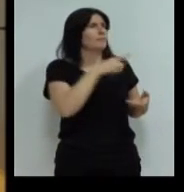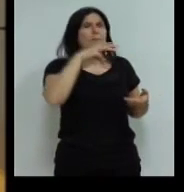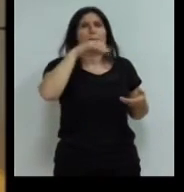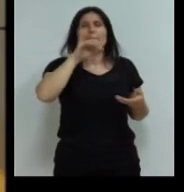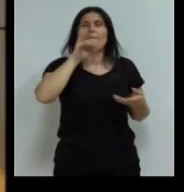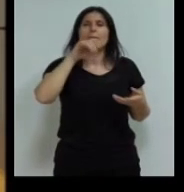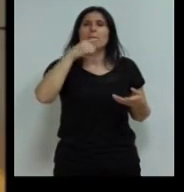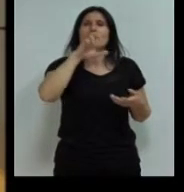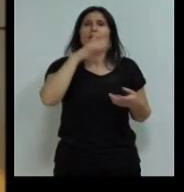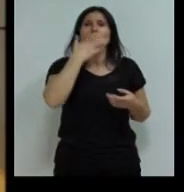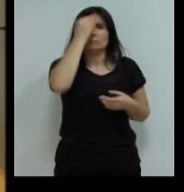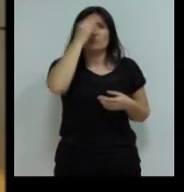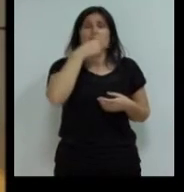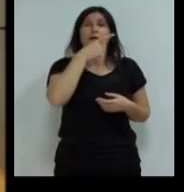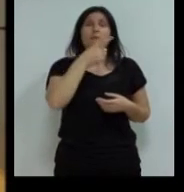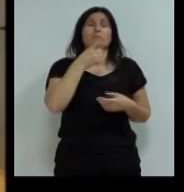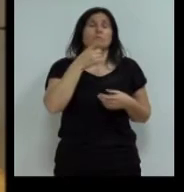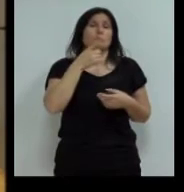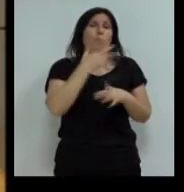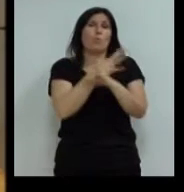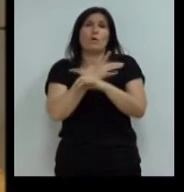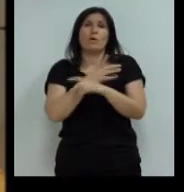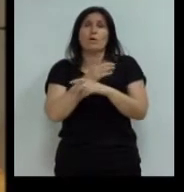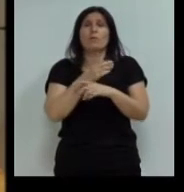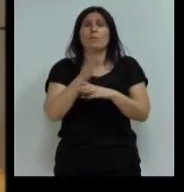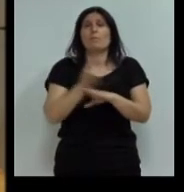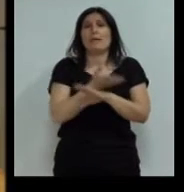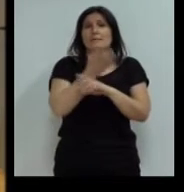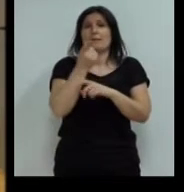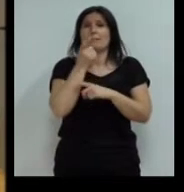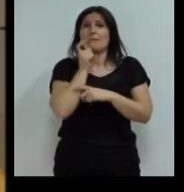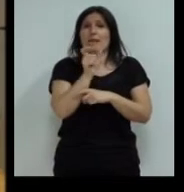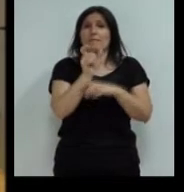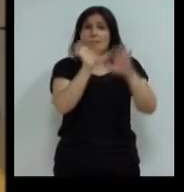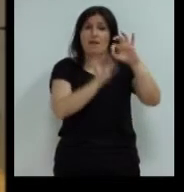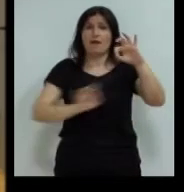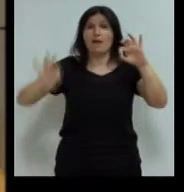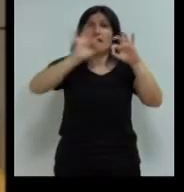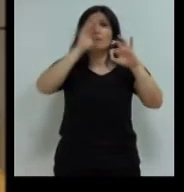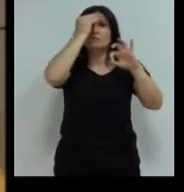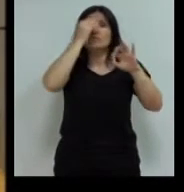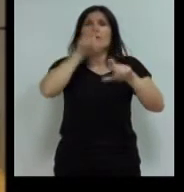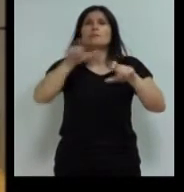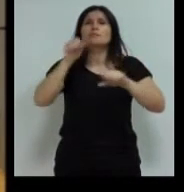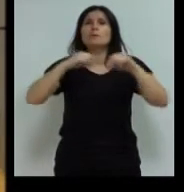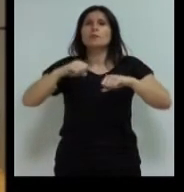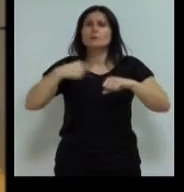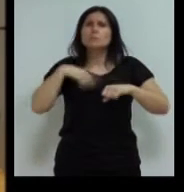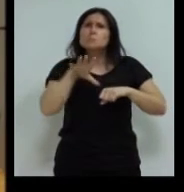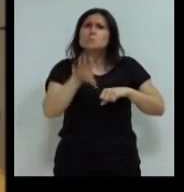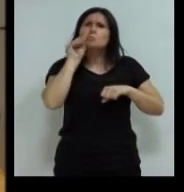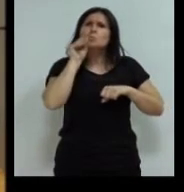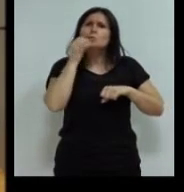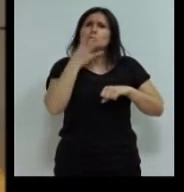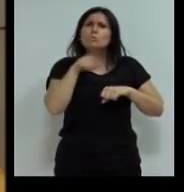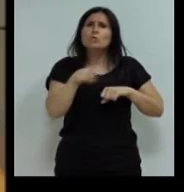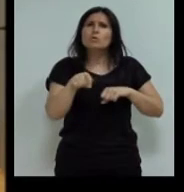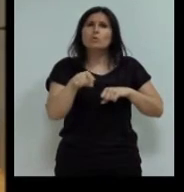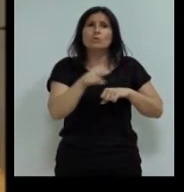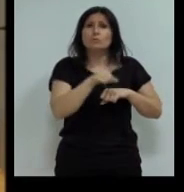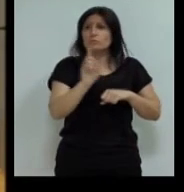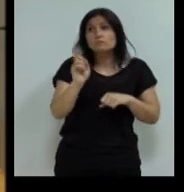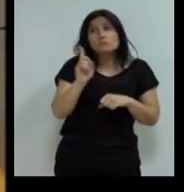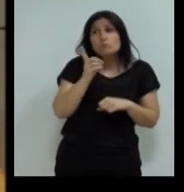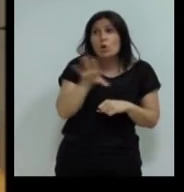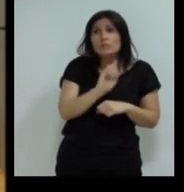un ejemplo, lo comprenden muchas personas mayores? Complicado. Complicado. Complicado. Claro. ¿No lo comprende? Sí.